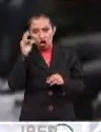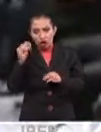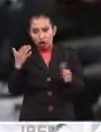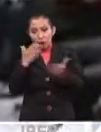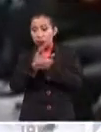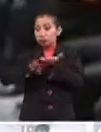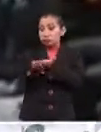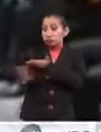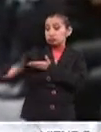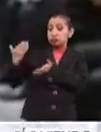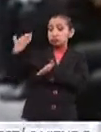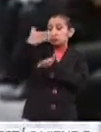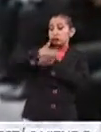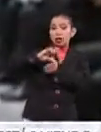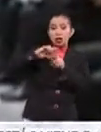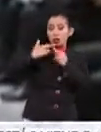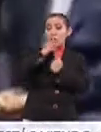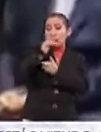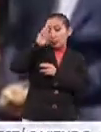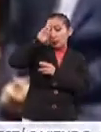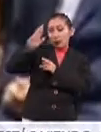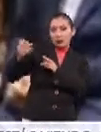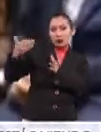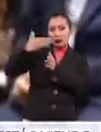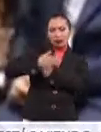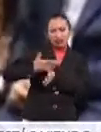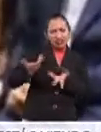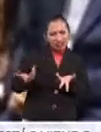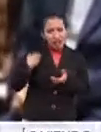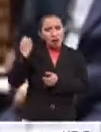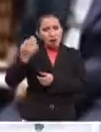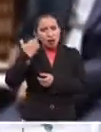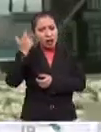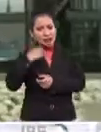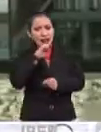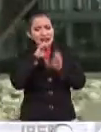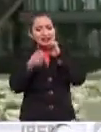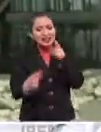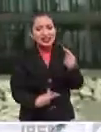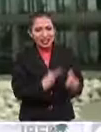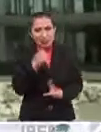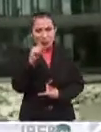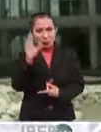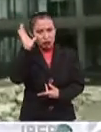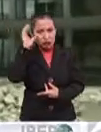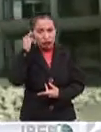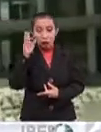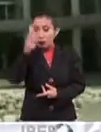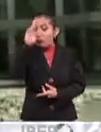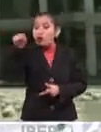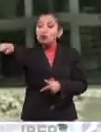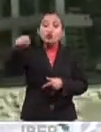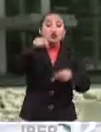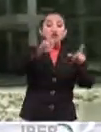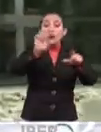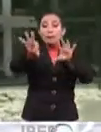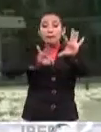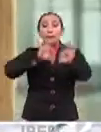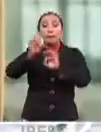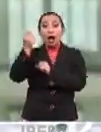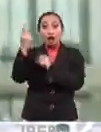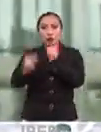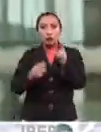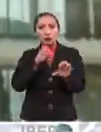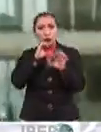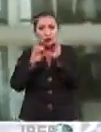fueron excluidos de esta reunión, de las reuniones que tuvo y las conferencias de prensa que tuvo el mandatario chino, se excluyeron